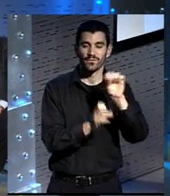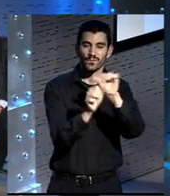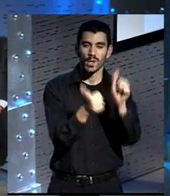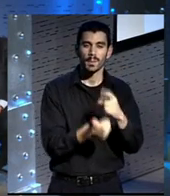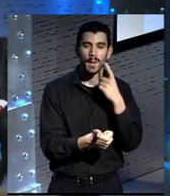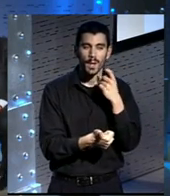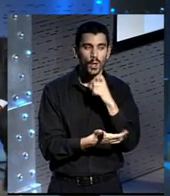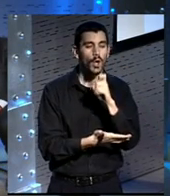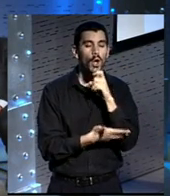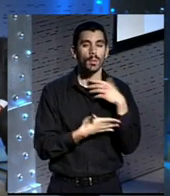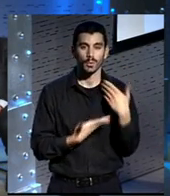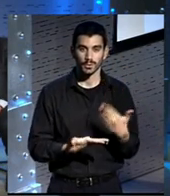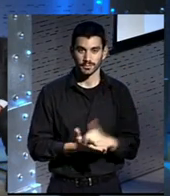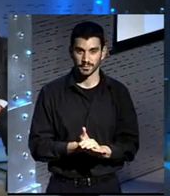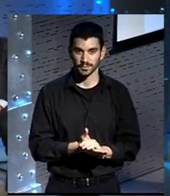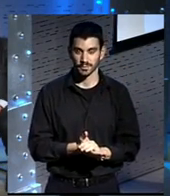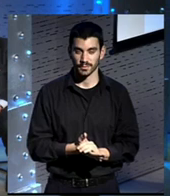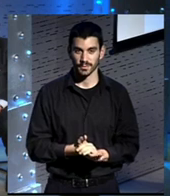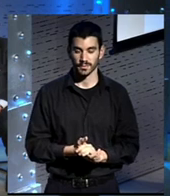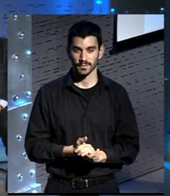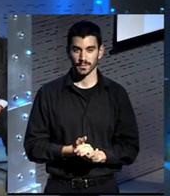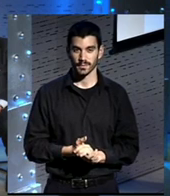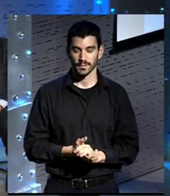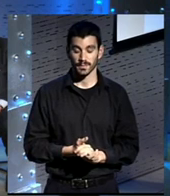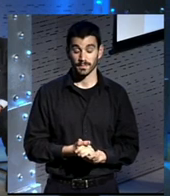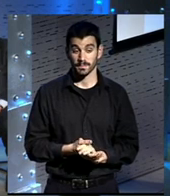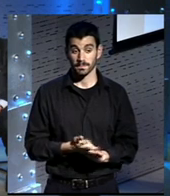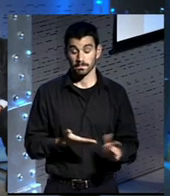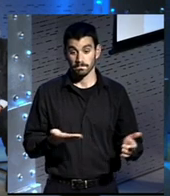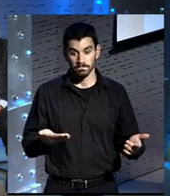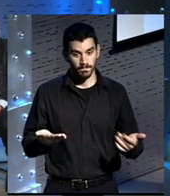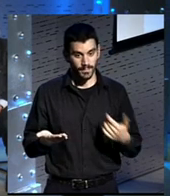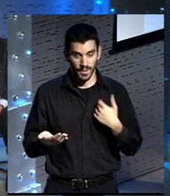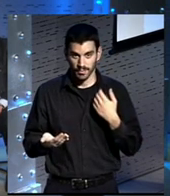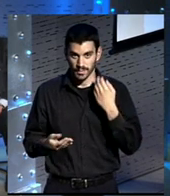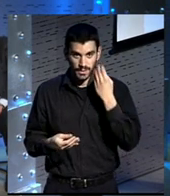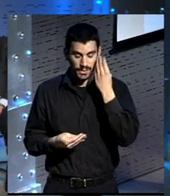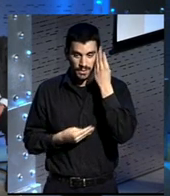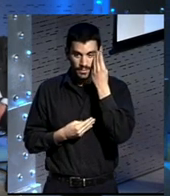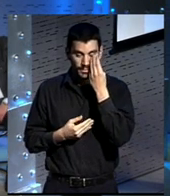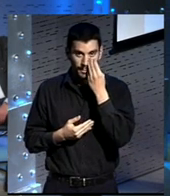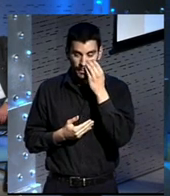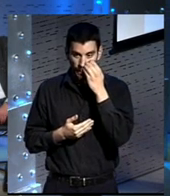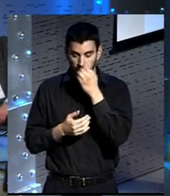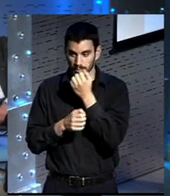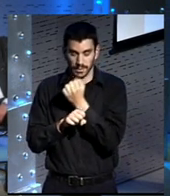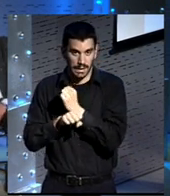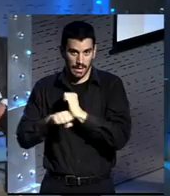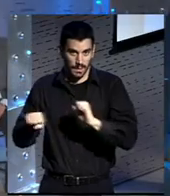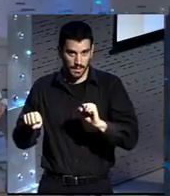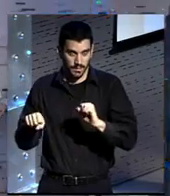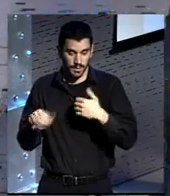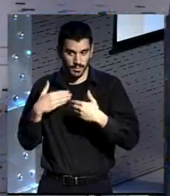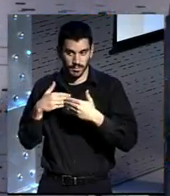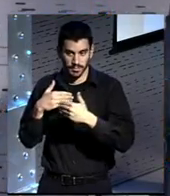Bueno, yo creo que es prácticamente imposible. Si pensemos hacia atrás,